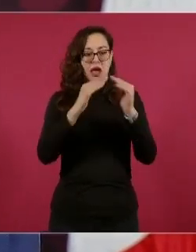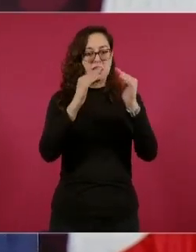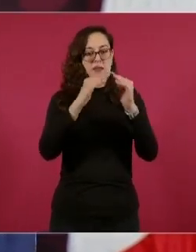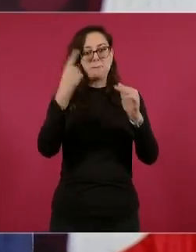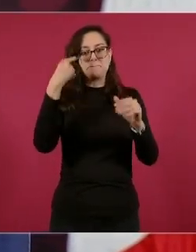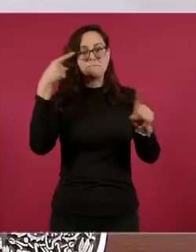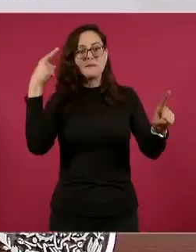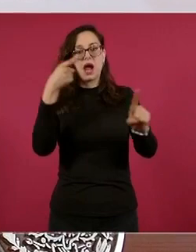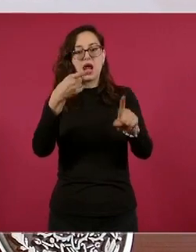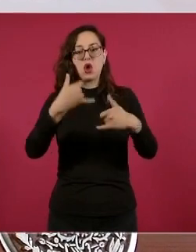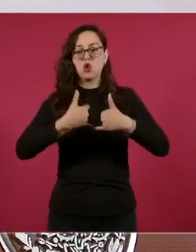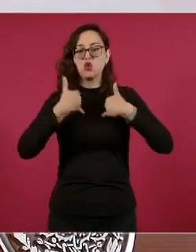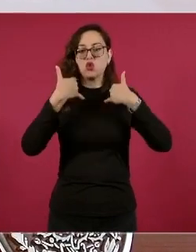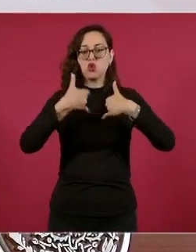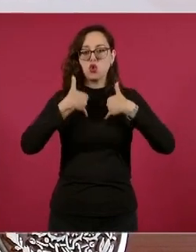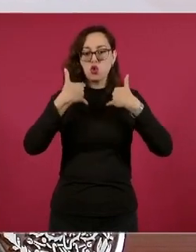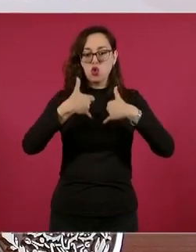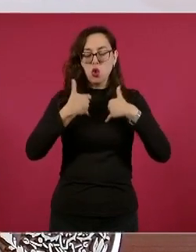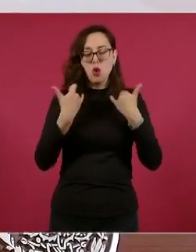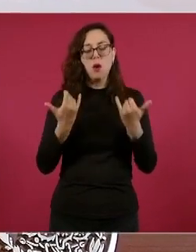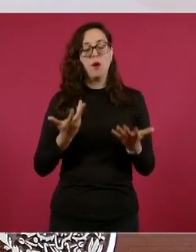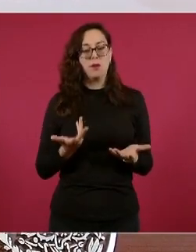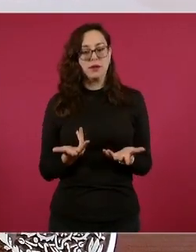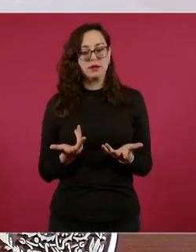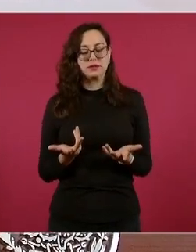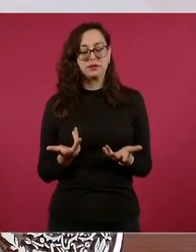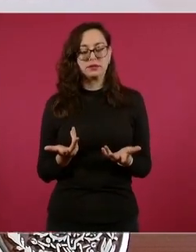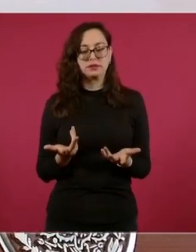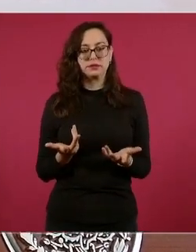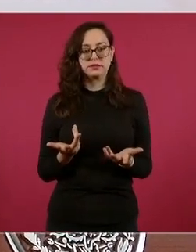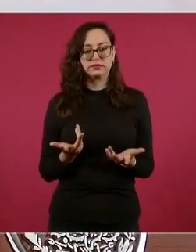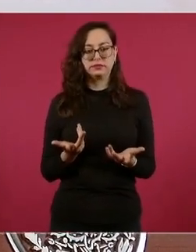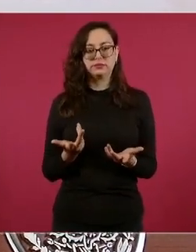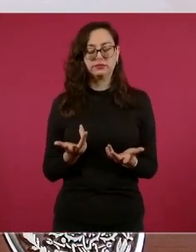jóvenes que están